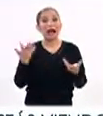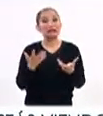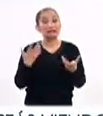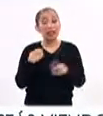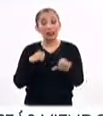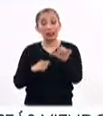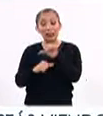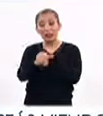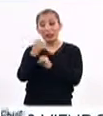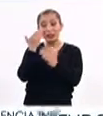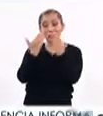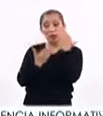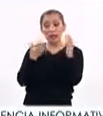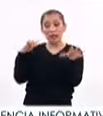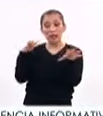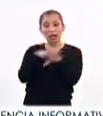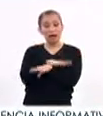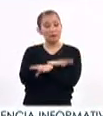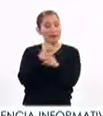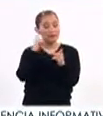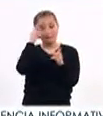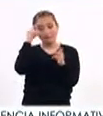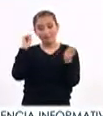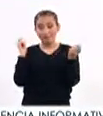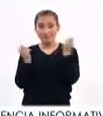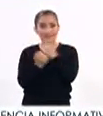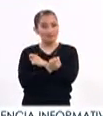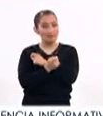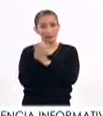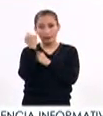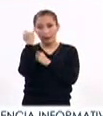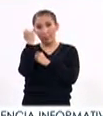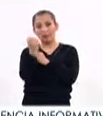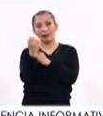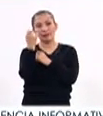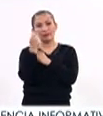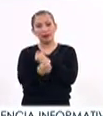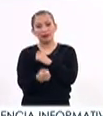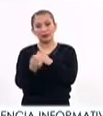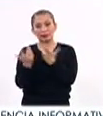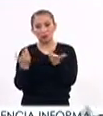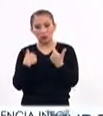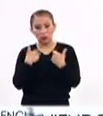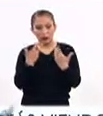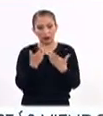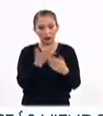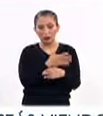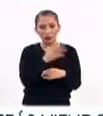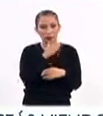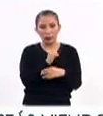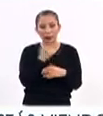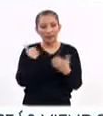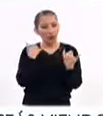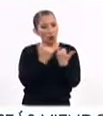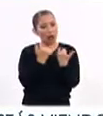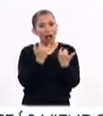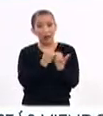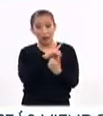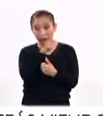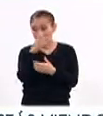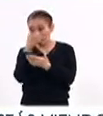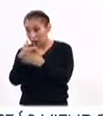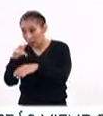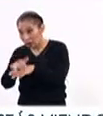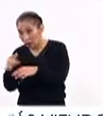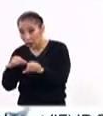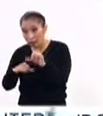un intercambio te cambia totalmente tu cosmovisión de lo que estés haciendo. No te puedes quedar igual después de haber estado